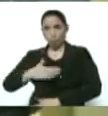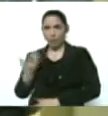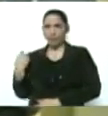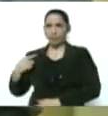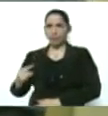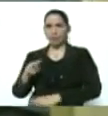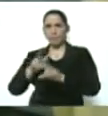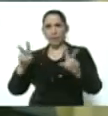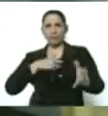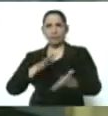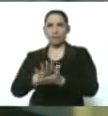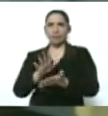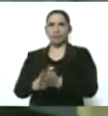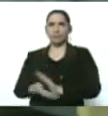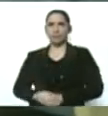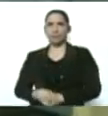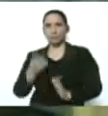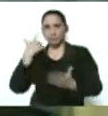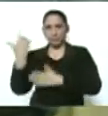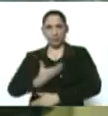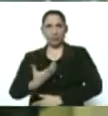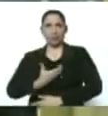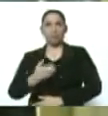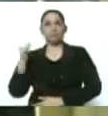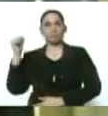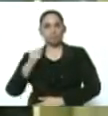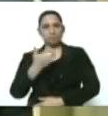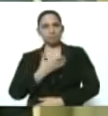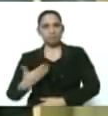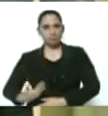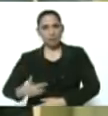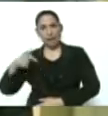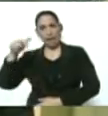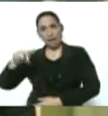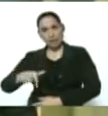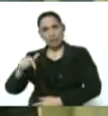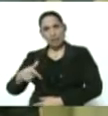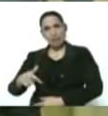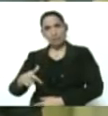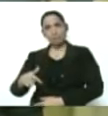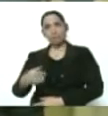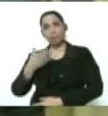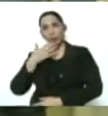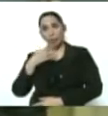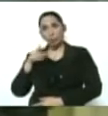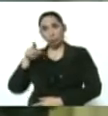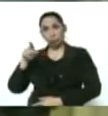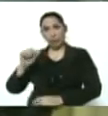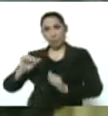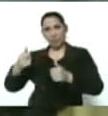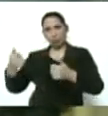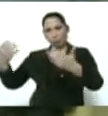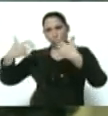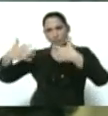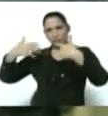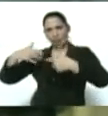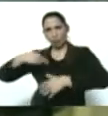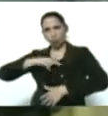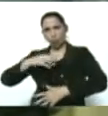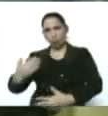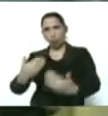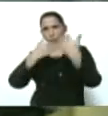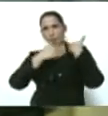paz y tranquilidad. Willy Casanova. Sí, presidente, desde que usted orientó ponernos al frente todo el